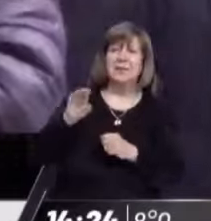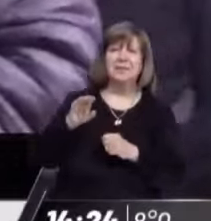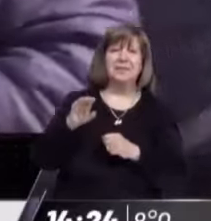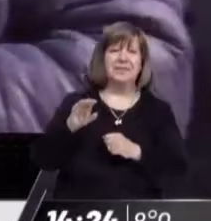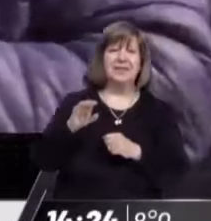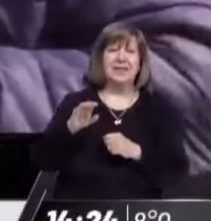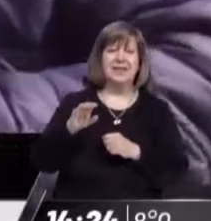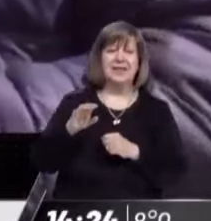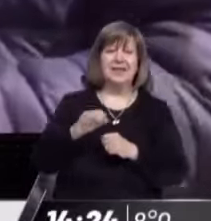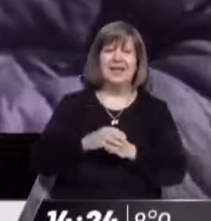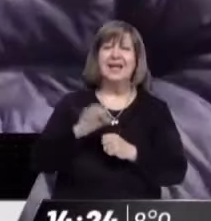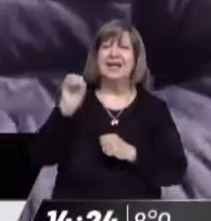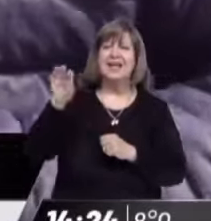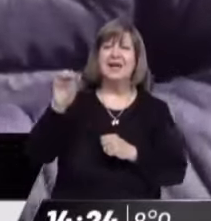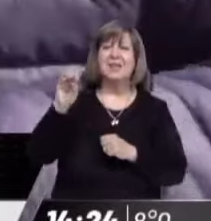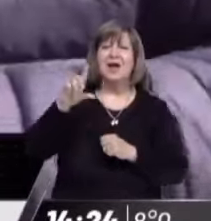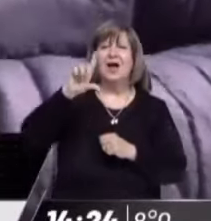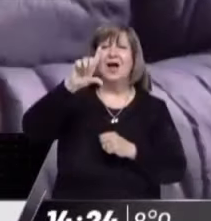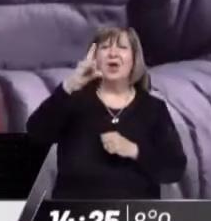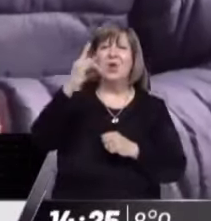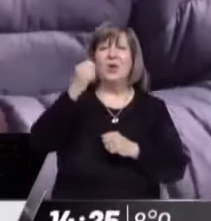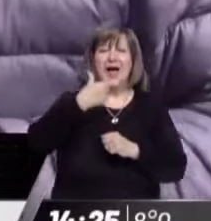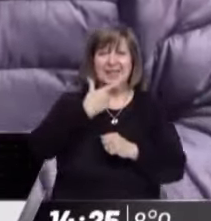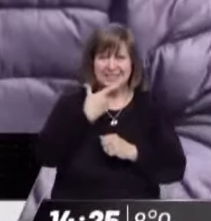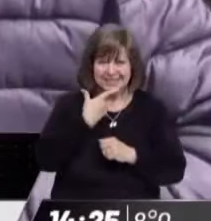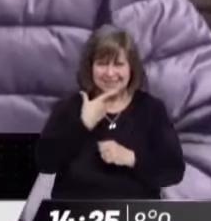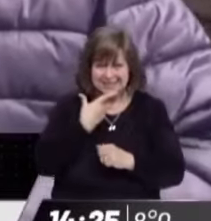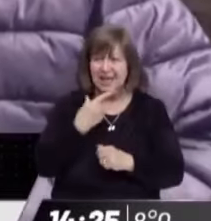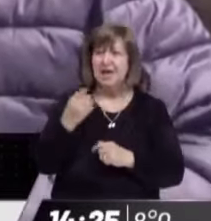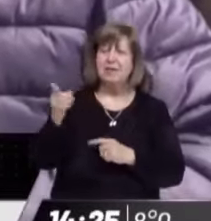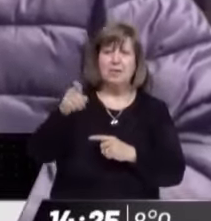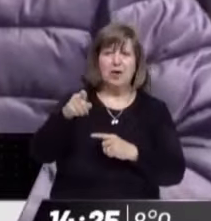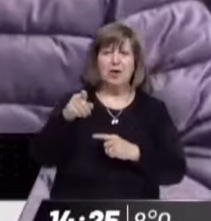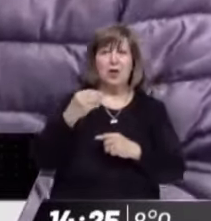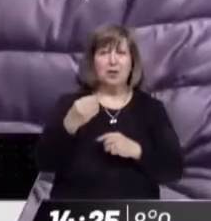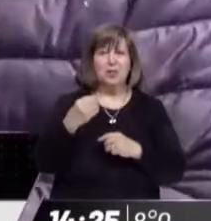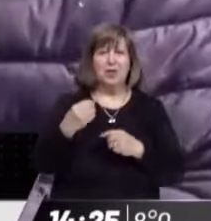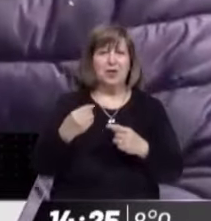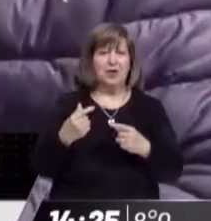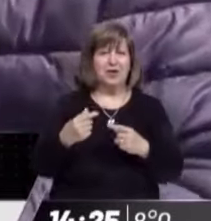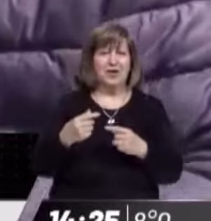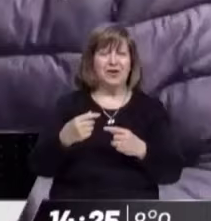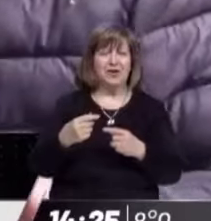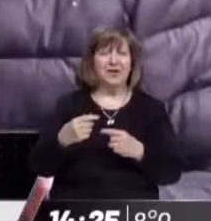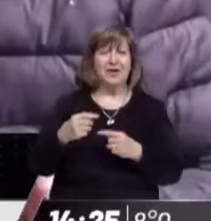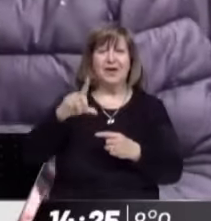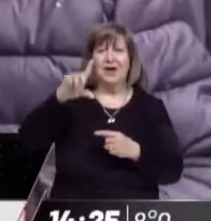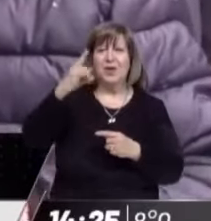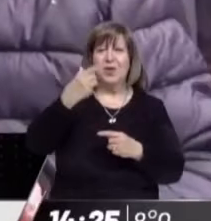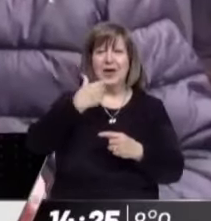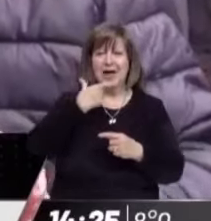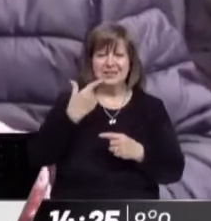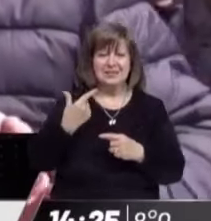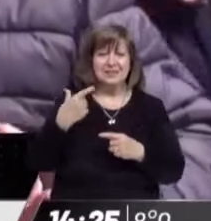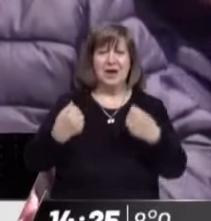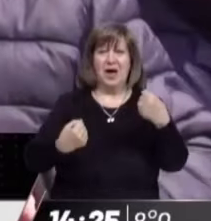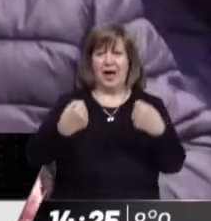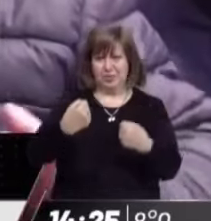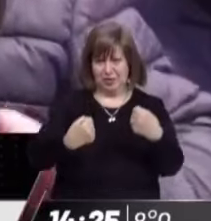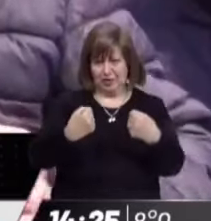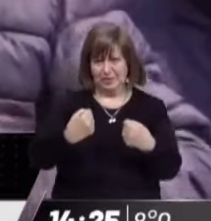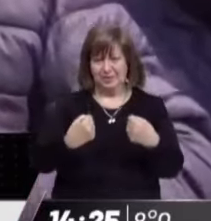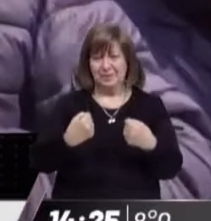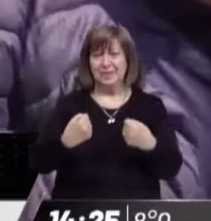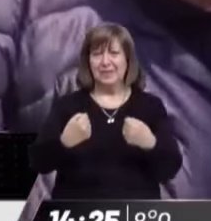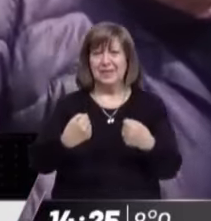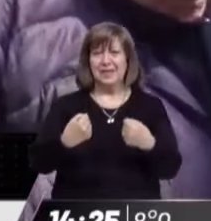Hola. ¿Tu nombre? Lucas Alegre. Lucas, ¿te imaginás pasando a buscar a Mía? No es que quiera hacer un... No es que quiera meterme en lío.